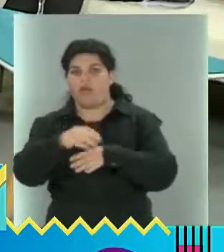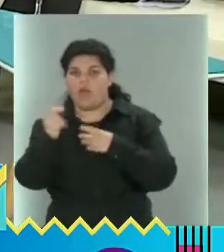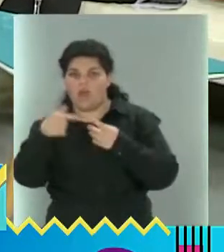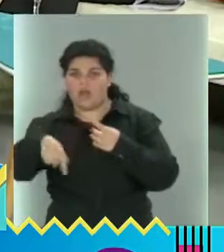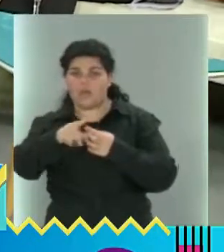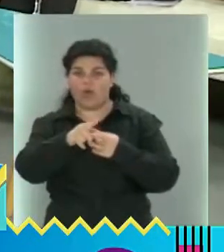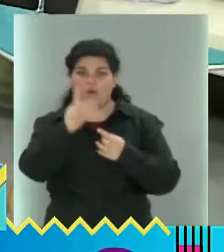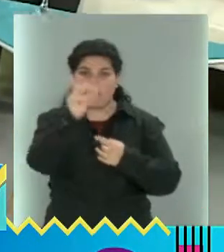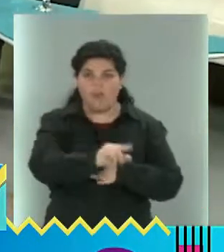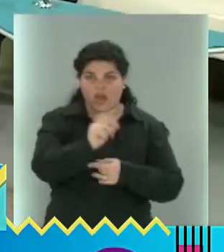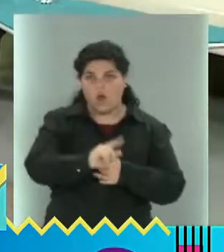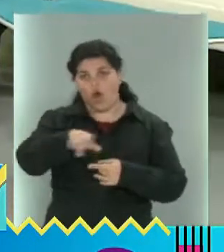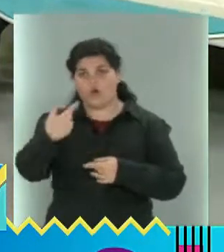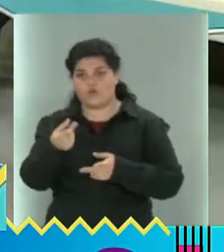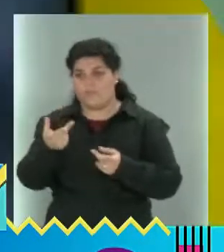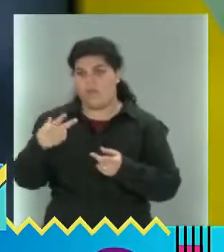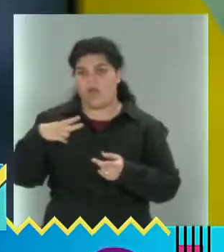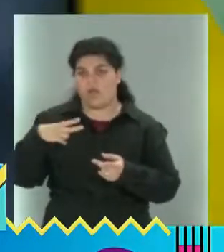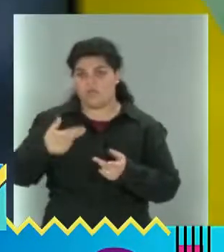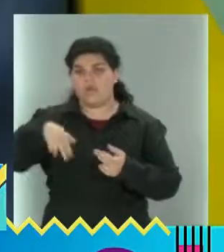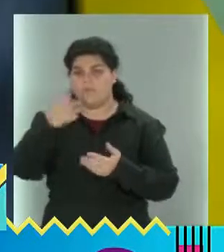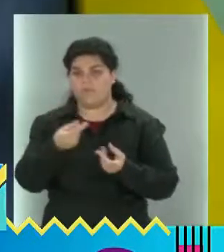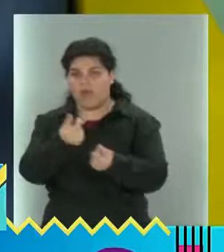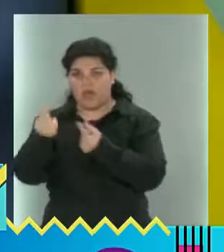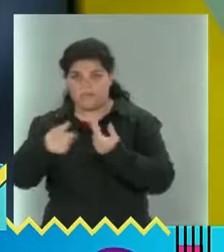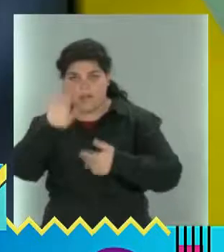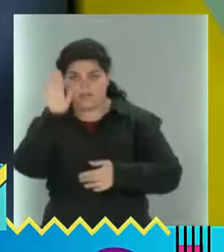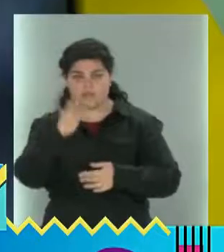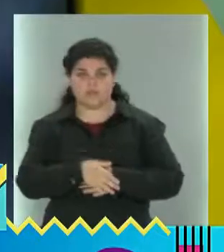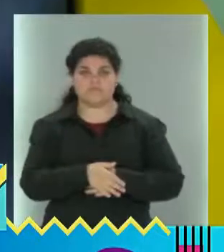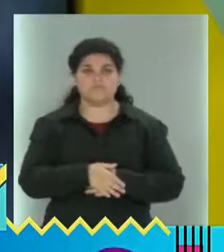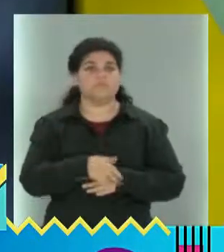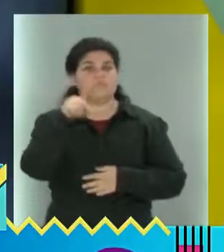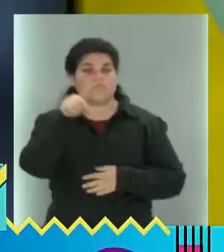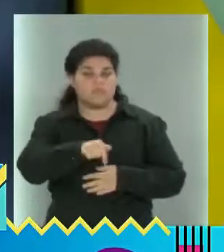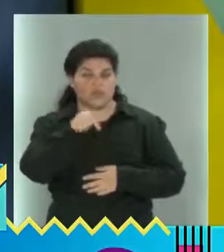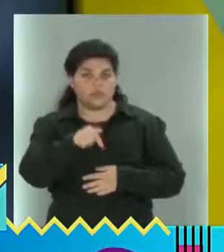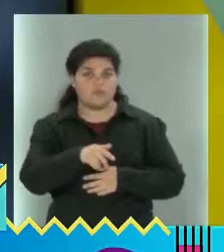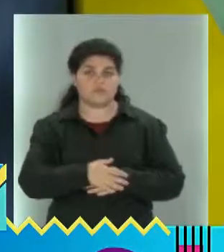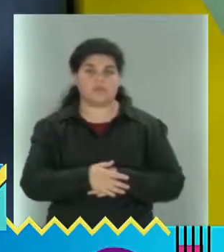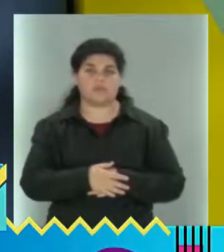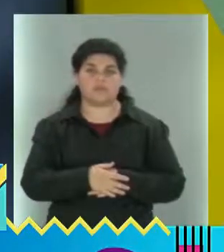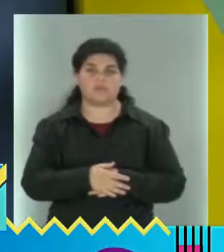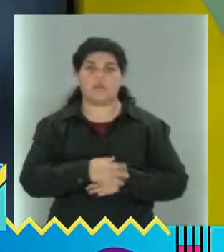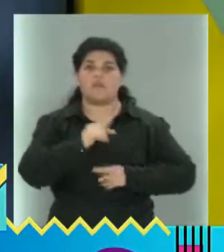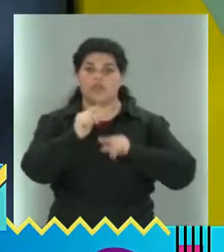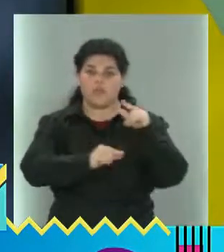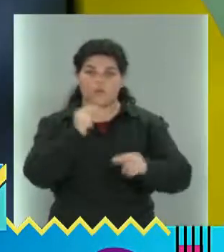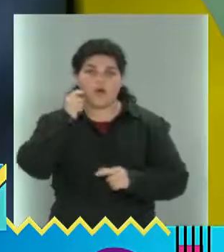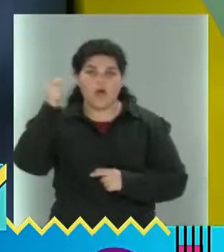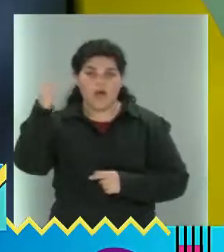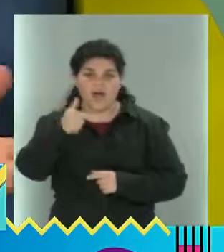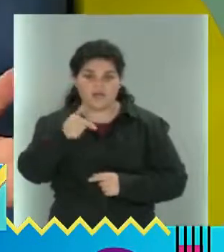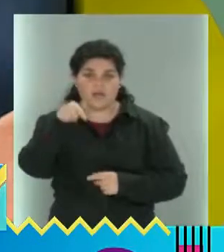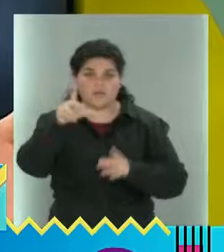más. El punto es que, en definitiva, ahora se empieza a ver una reducción de la demanda de refinados y